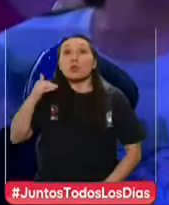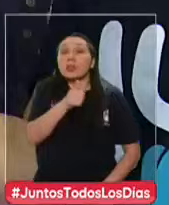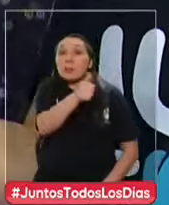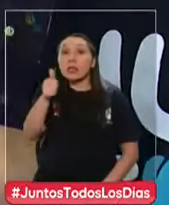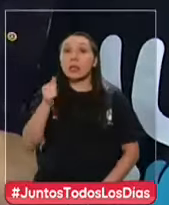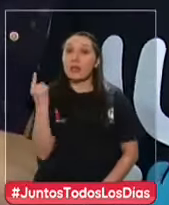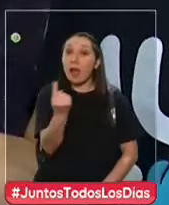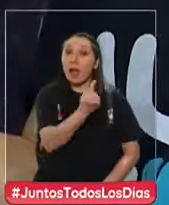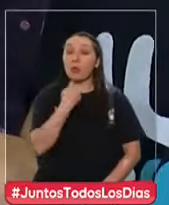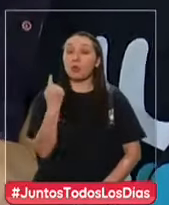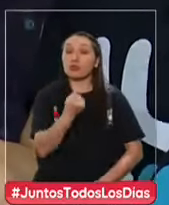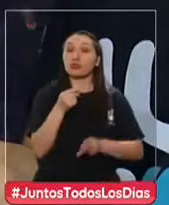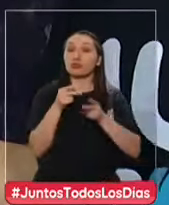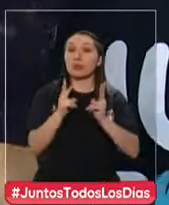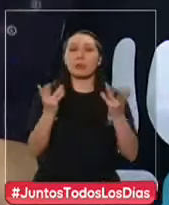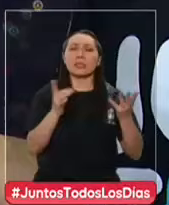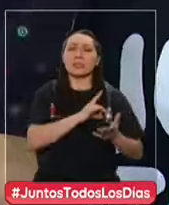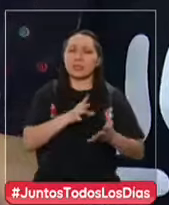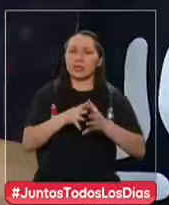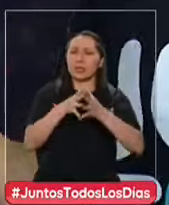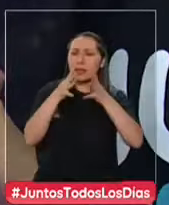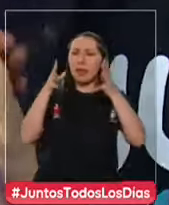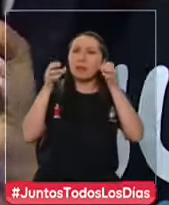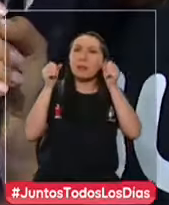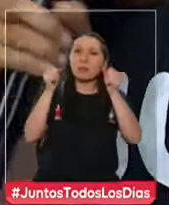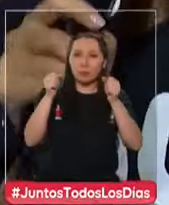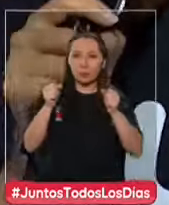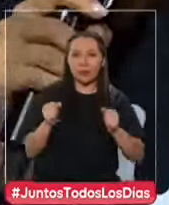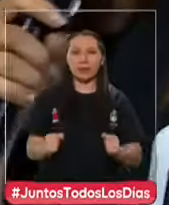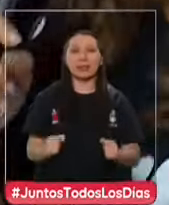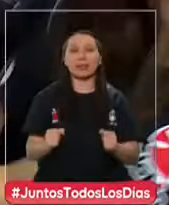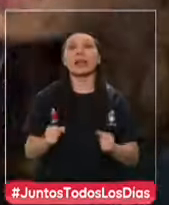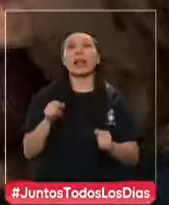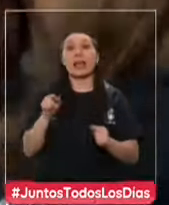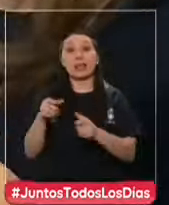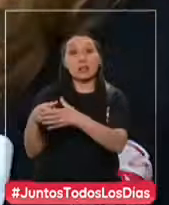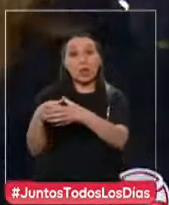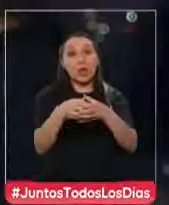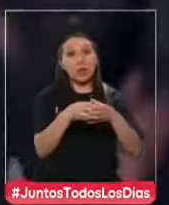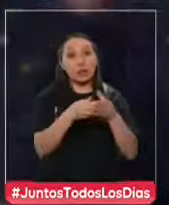de nosotros sirve. Porque Chile es grande y se puede. Eso. Y esto es Colectivo